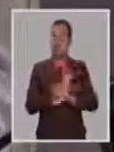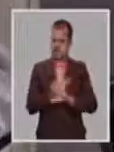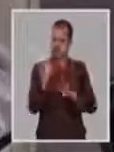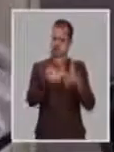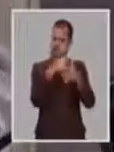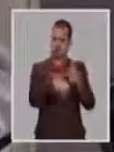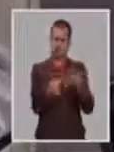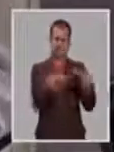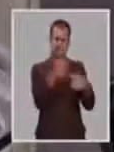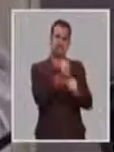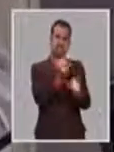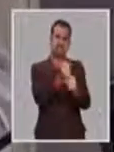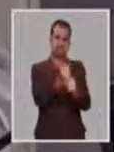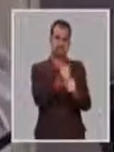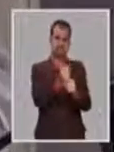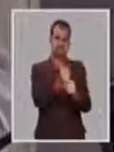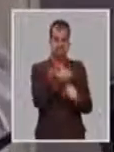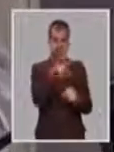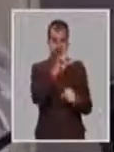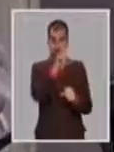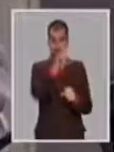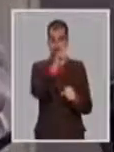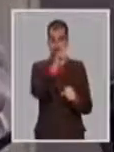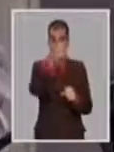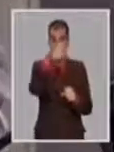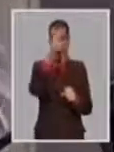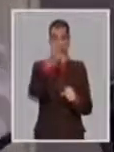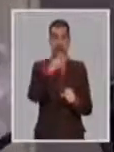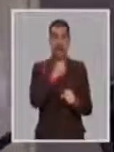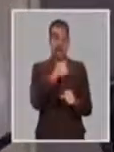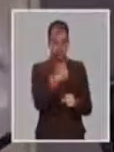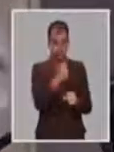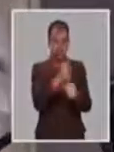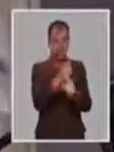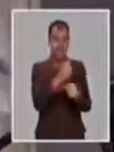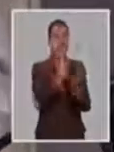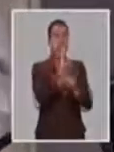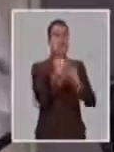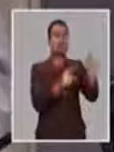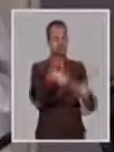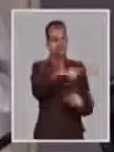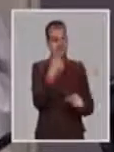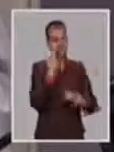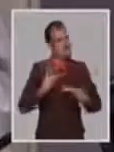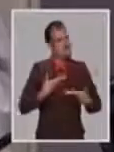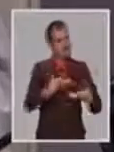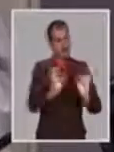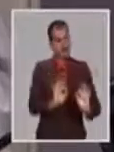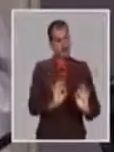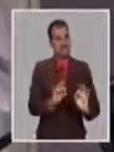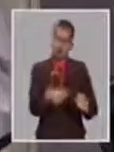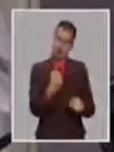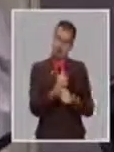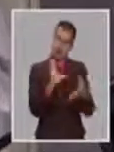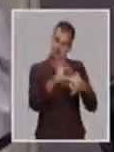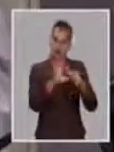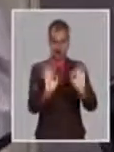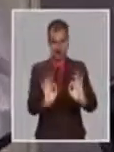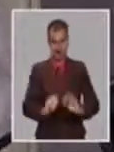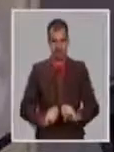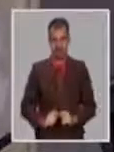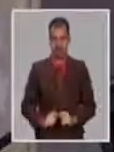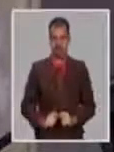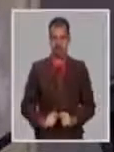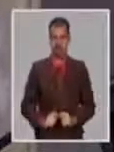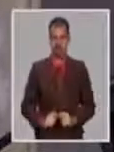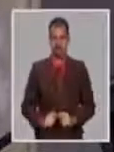procesos, y lo que estamos haciendo con los estudiantes de la CUJADE realmente es algo lindo, porque ellos tienen una motivación inmensa en lo que están haciendo. Entonces, bueno,